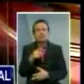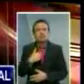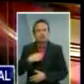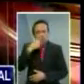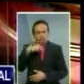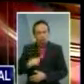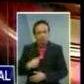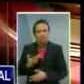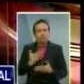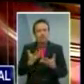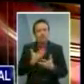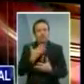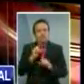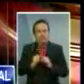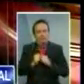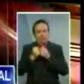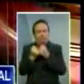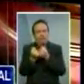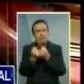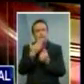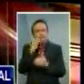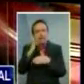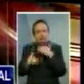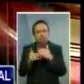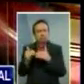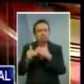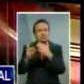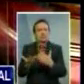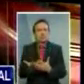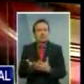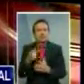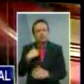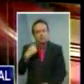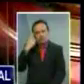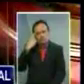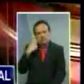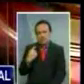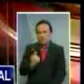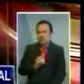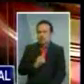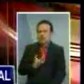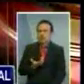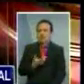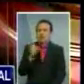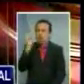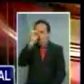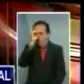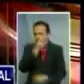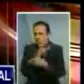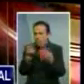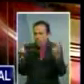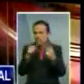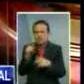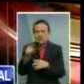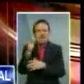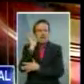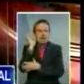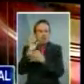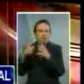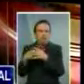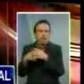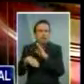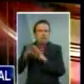autocalificándose como una fuerza más progresista. Nosotros pensaríamos, tenderíamos a pensar la opinión pública que se van a reunir con fuerzas